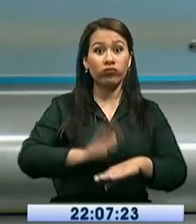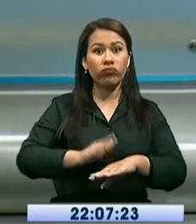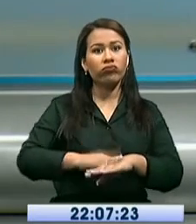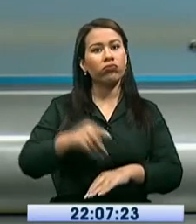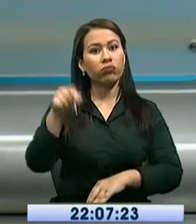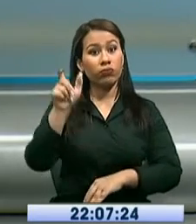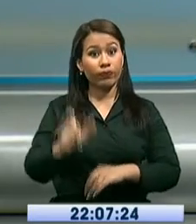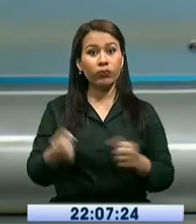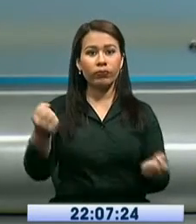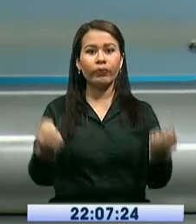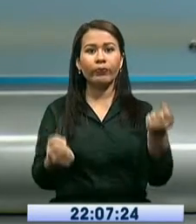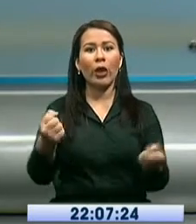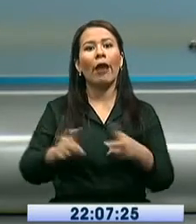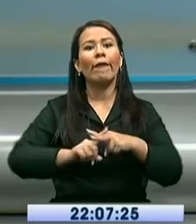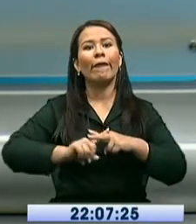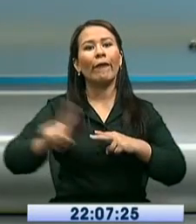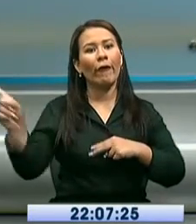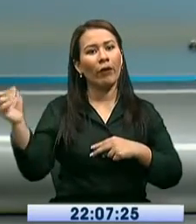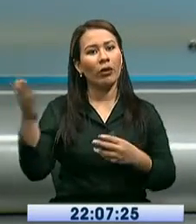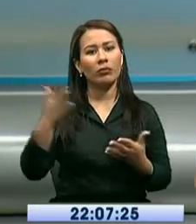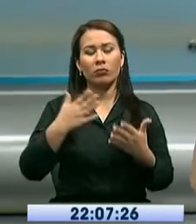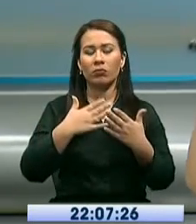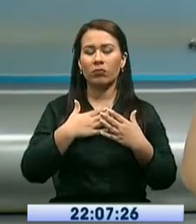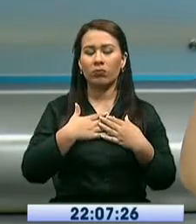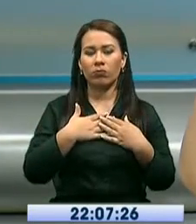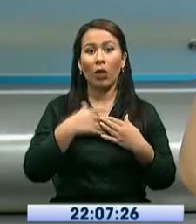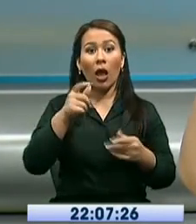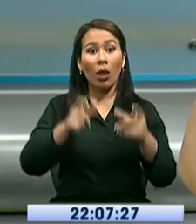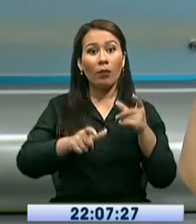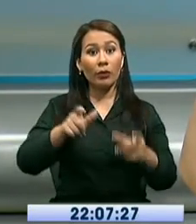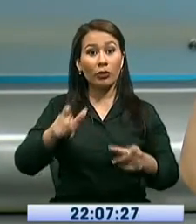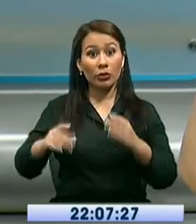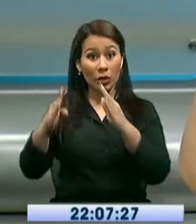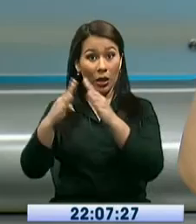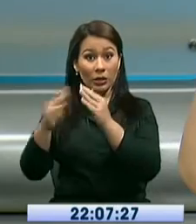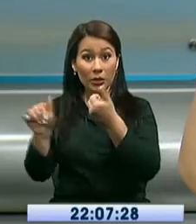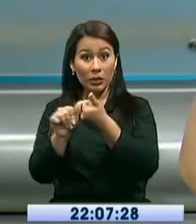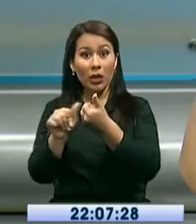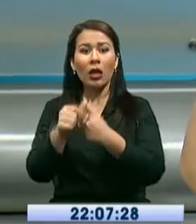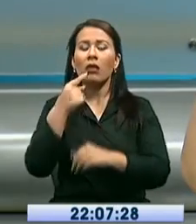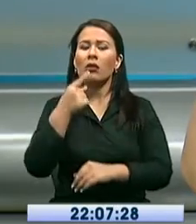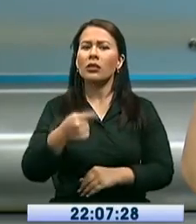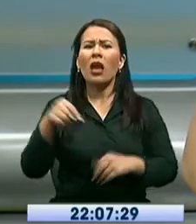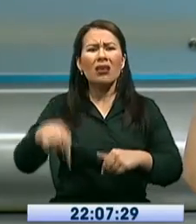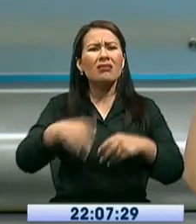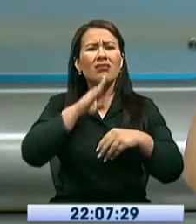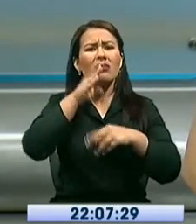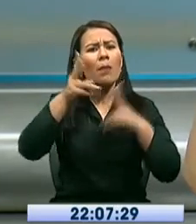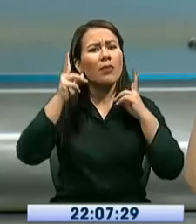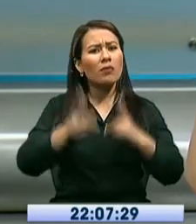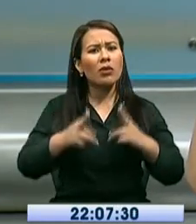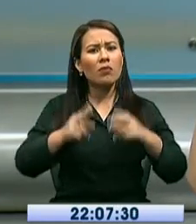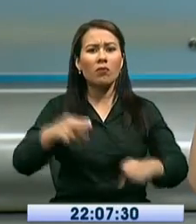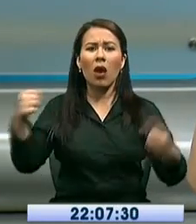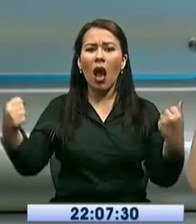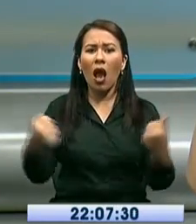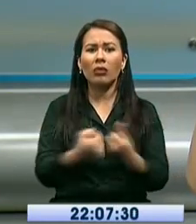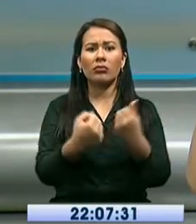percance vial fugó del lugar. En tanto, los habitantes indican que son constantes los accidentes de tránsito en el sector.